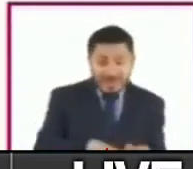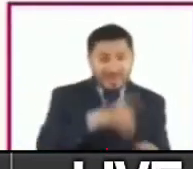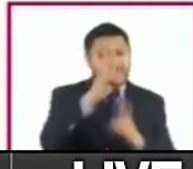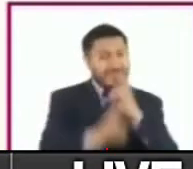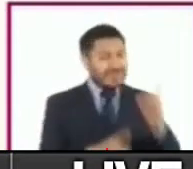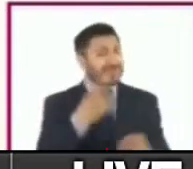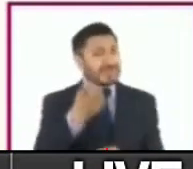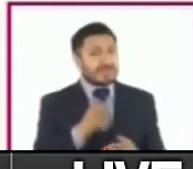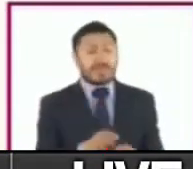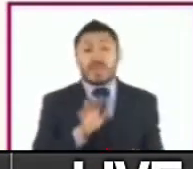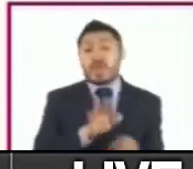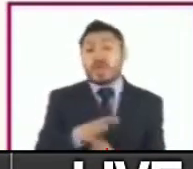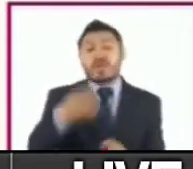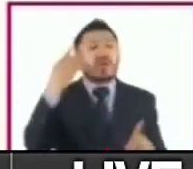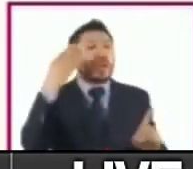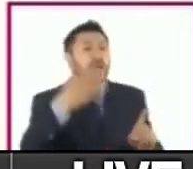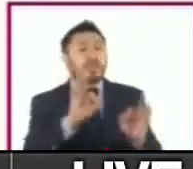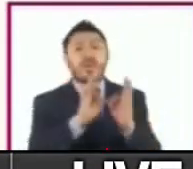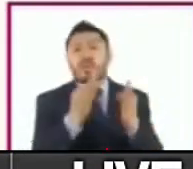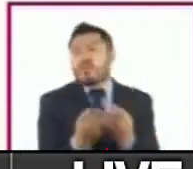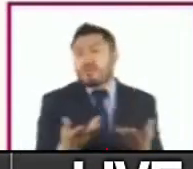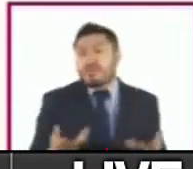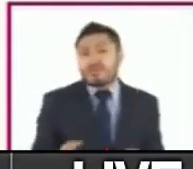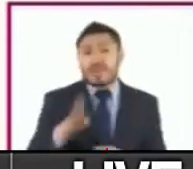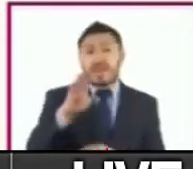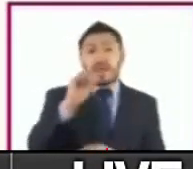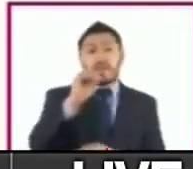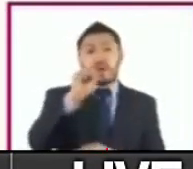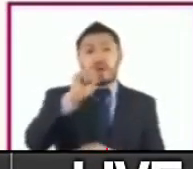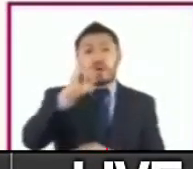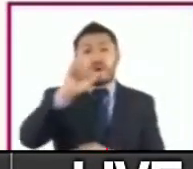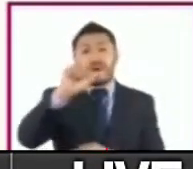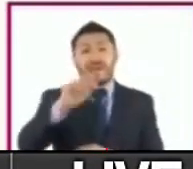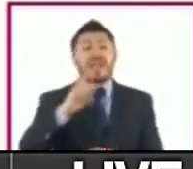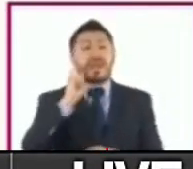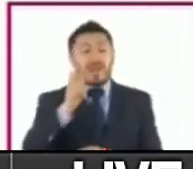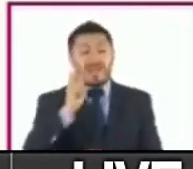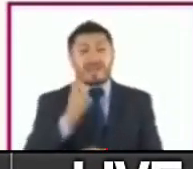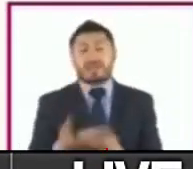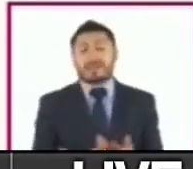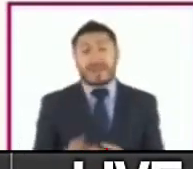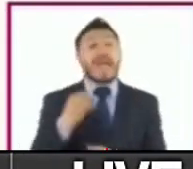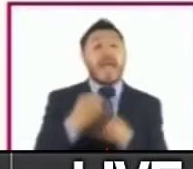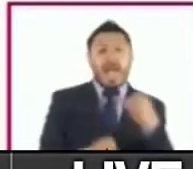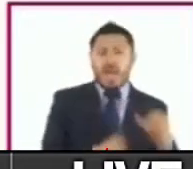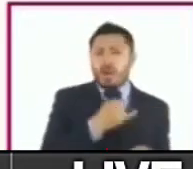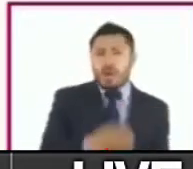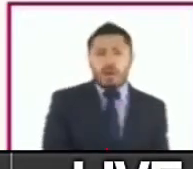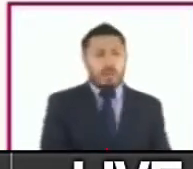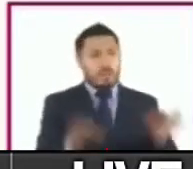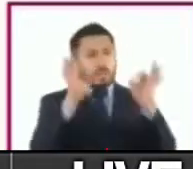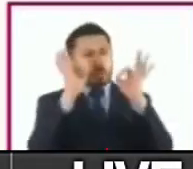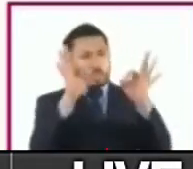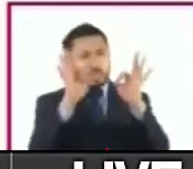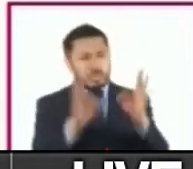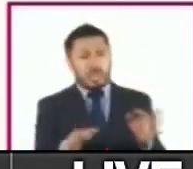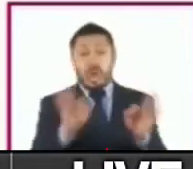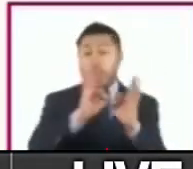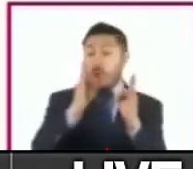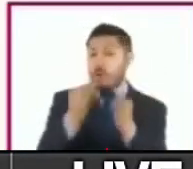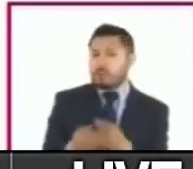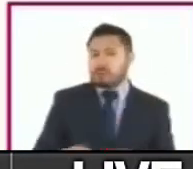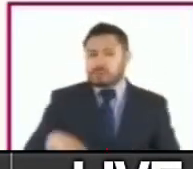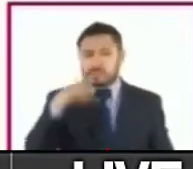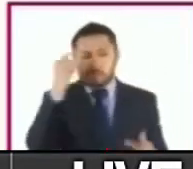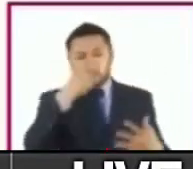del juego de bocia? El bocia es un juego de precisión y de estrategia, en el que compiten en